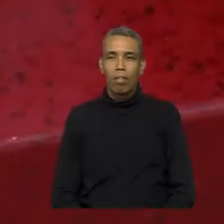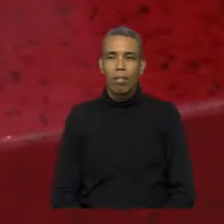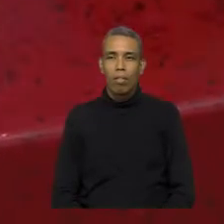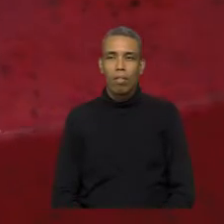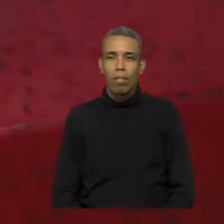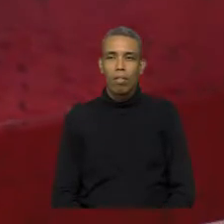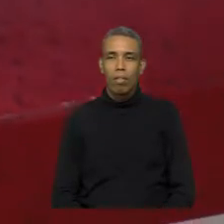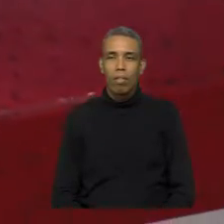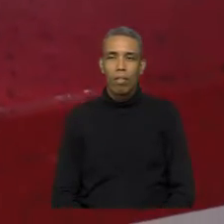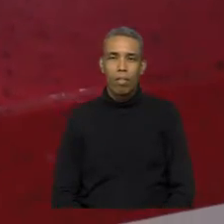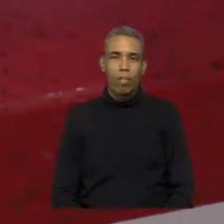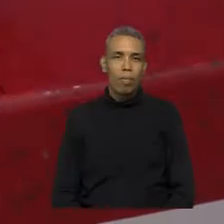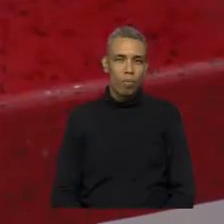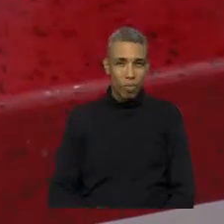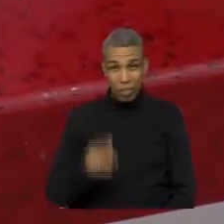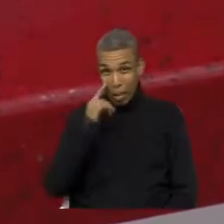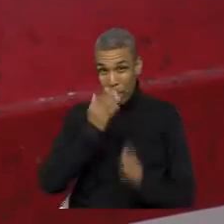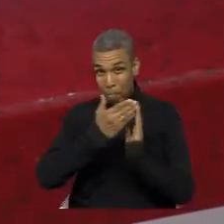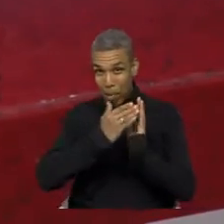las